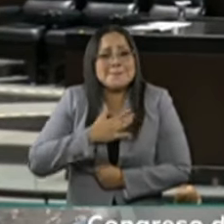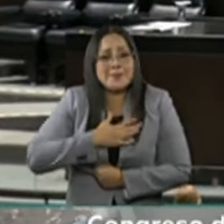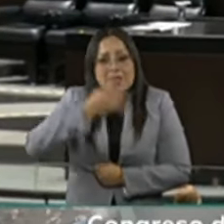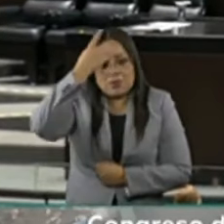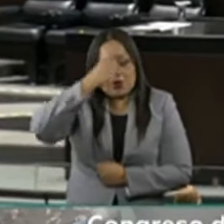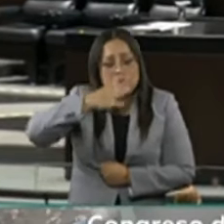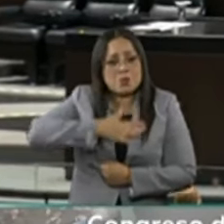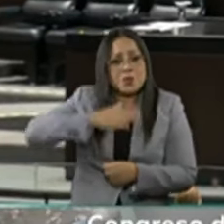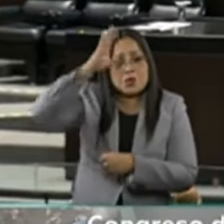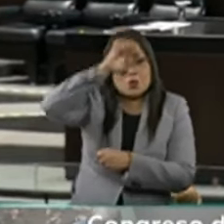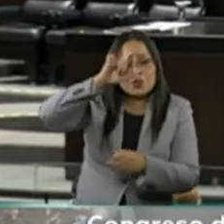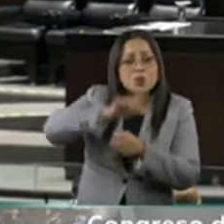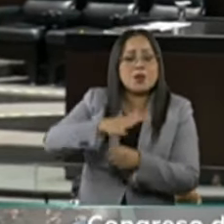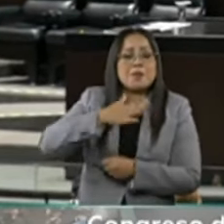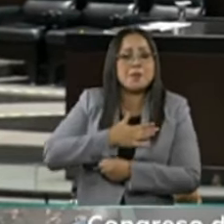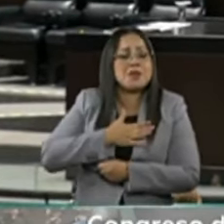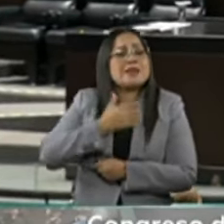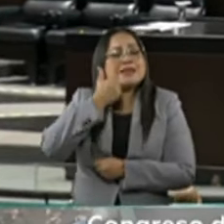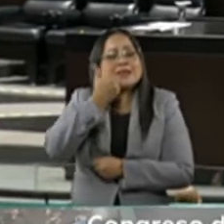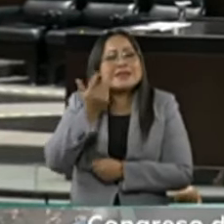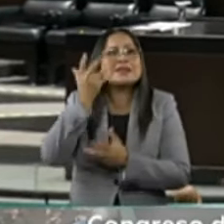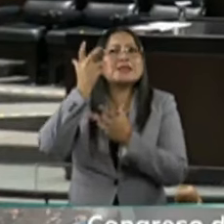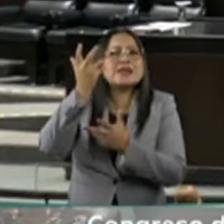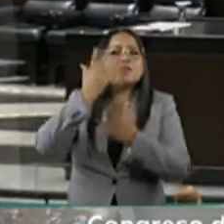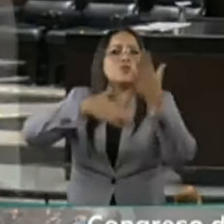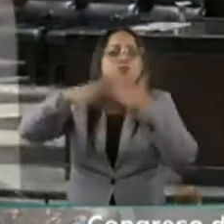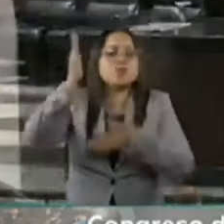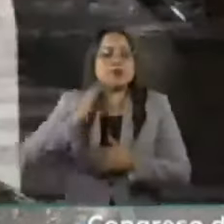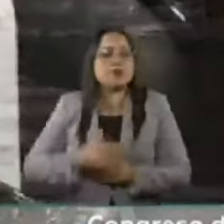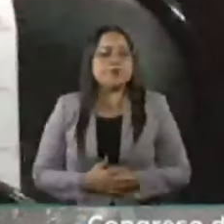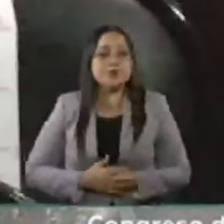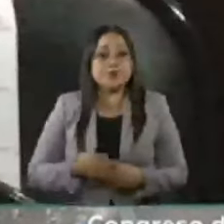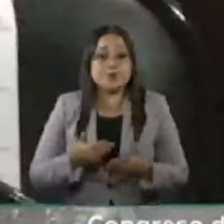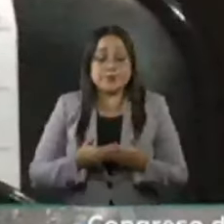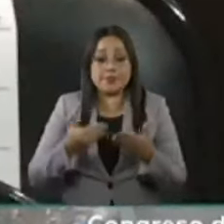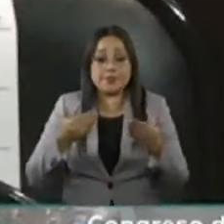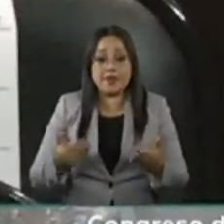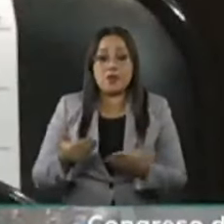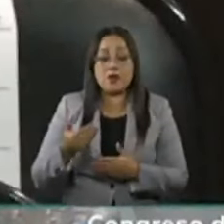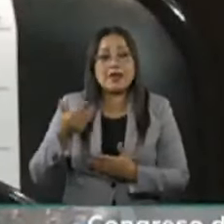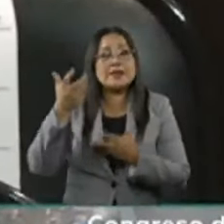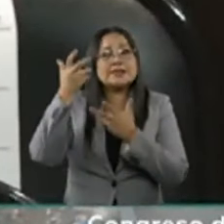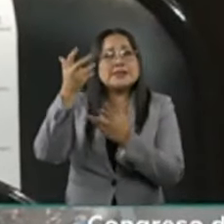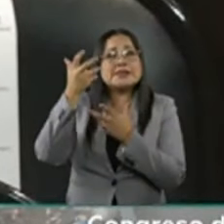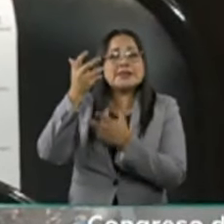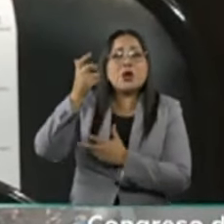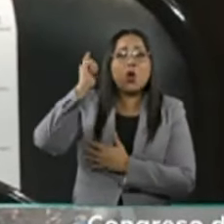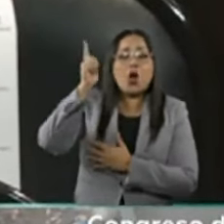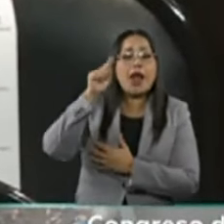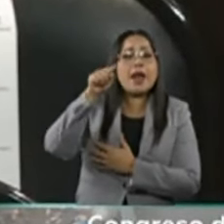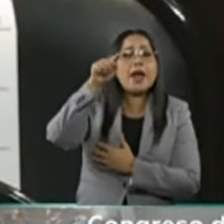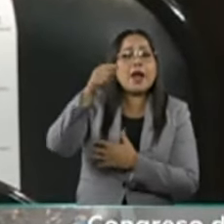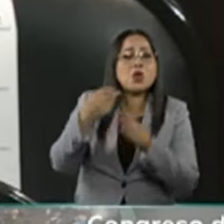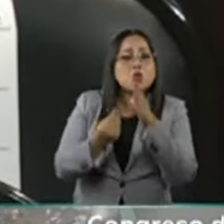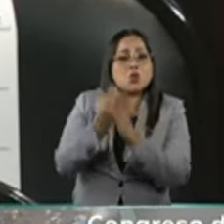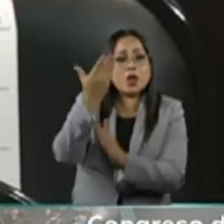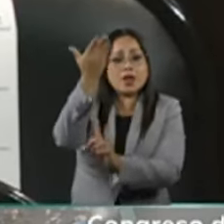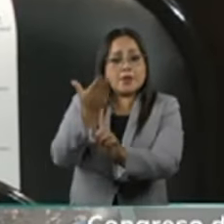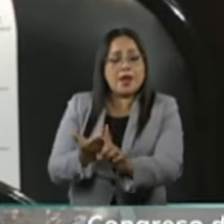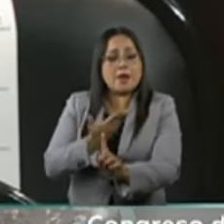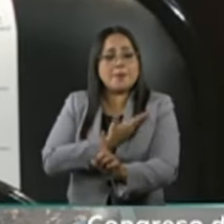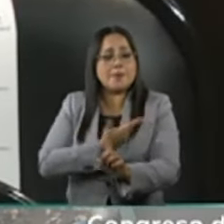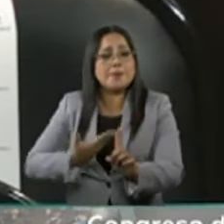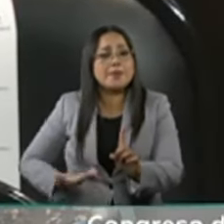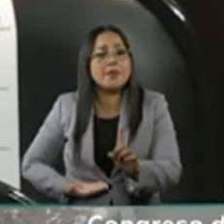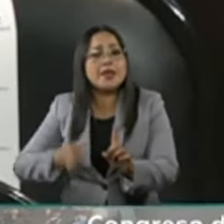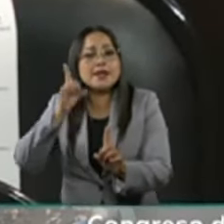su cultura y sus ganas de salir adelante. Y que hoy tienen una esperanza renovada al ver a una mujer